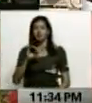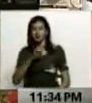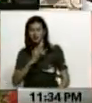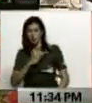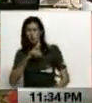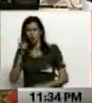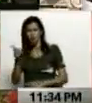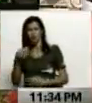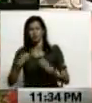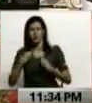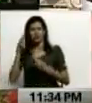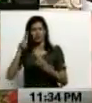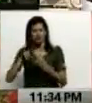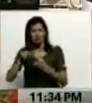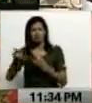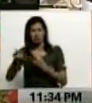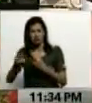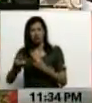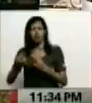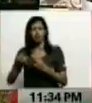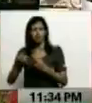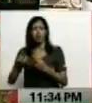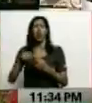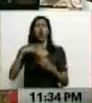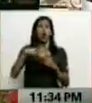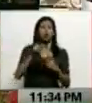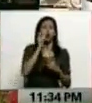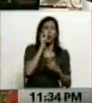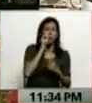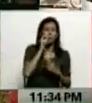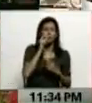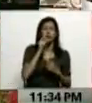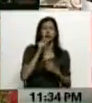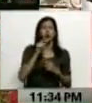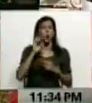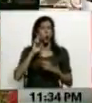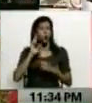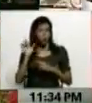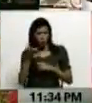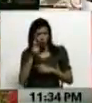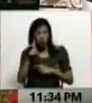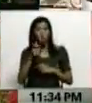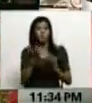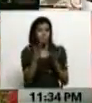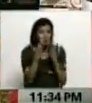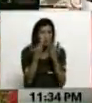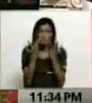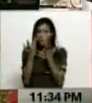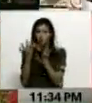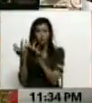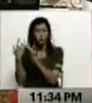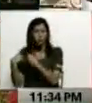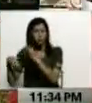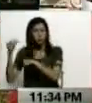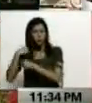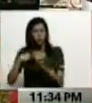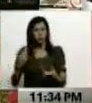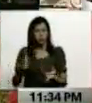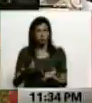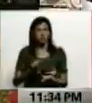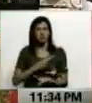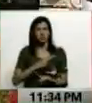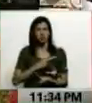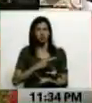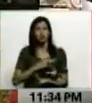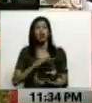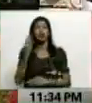chacín de táchira había un señor molleton de de guá creo que es molleton verdad de guárico